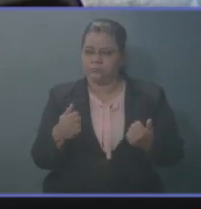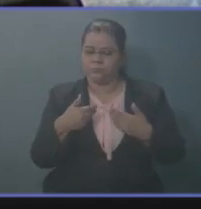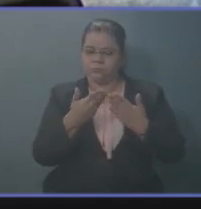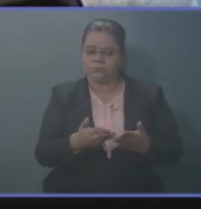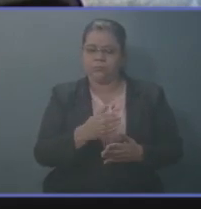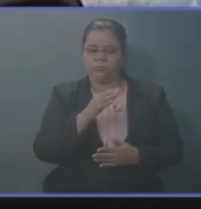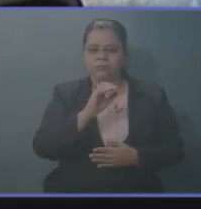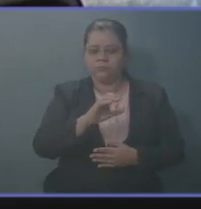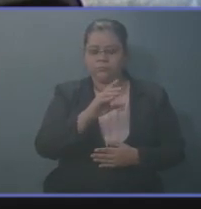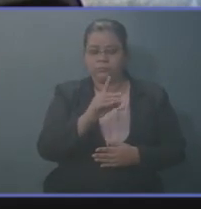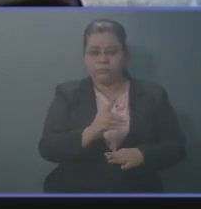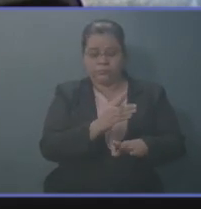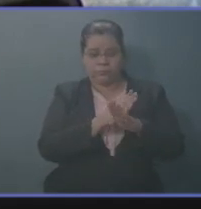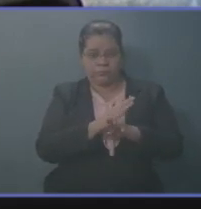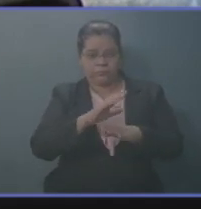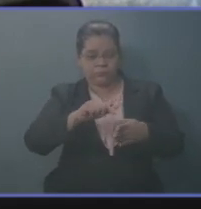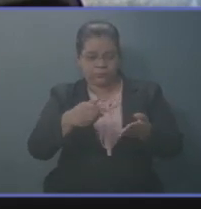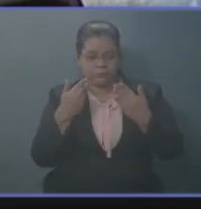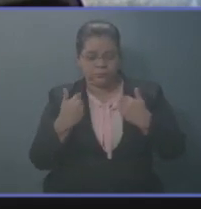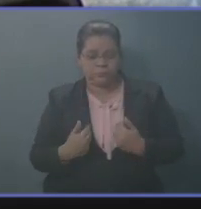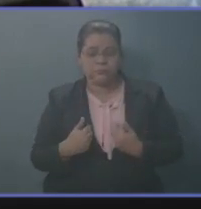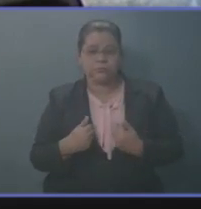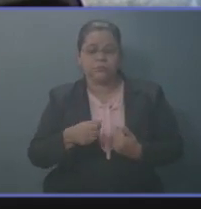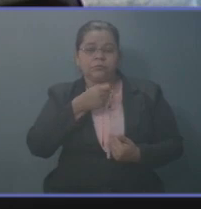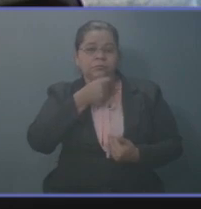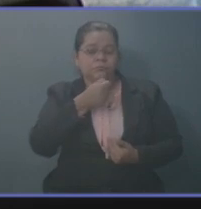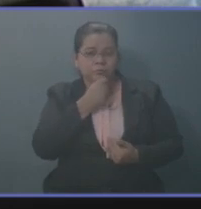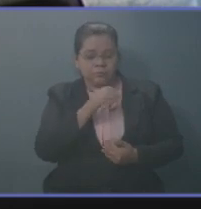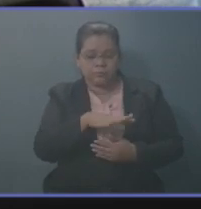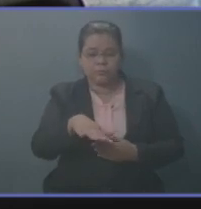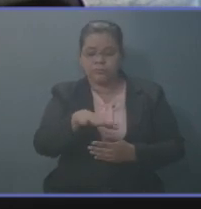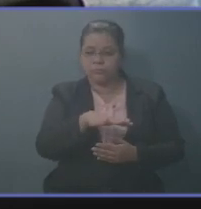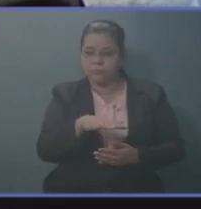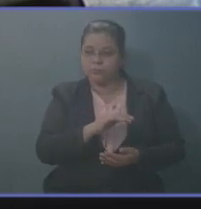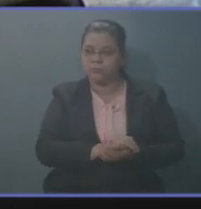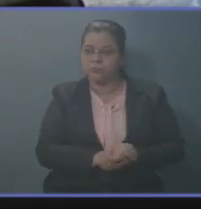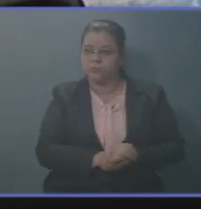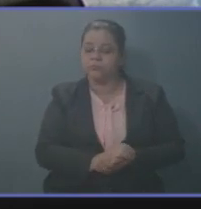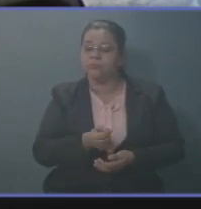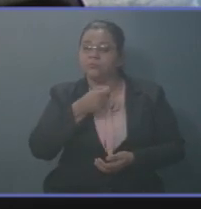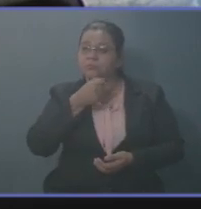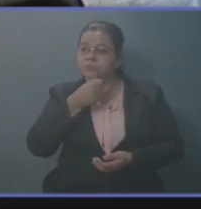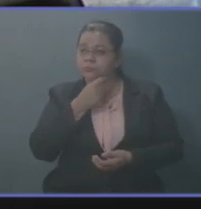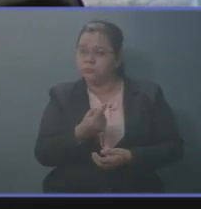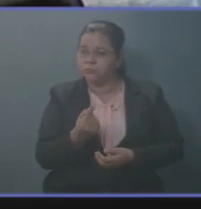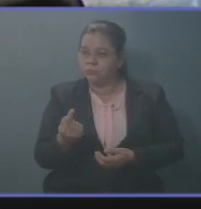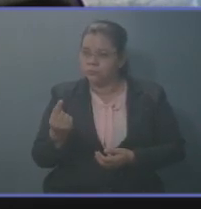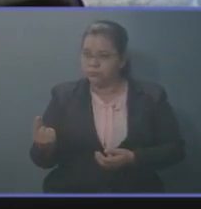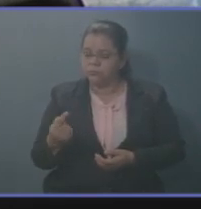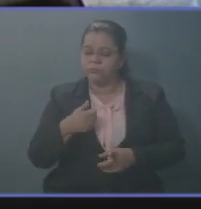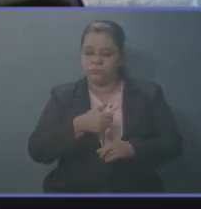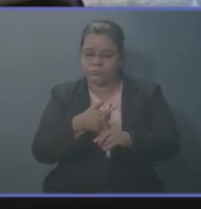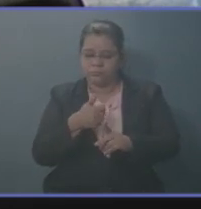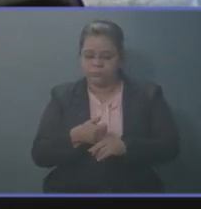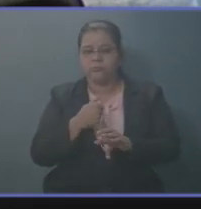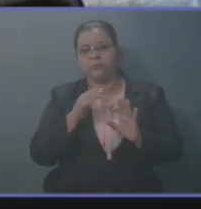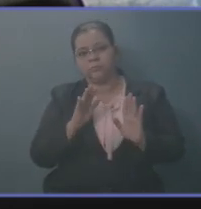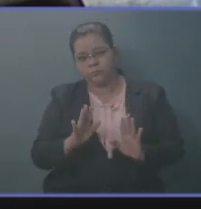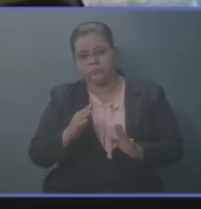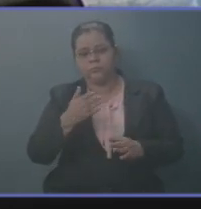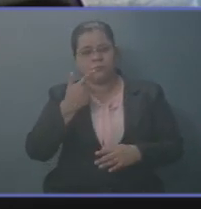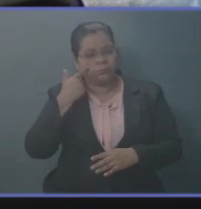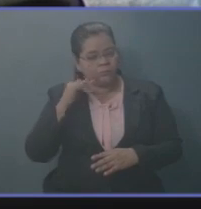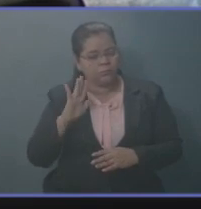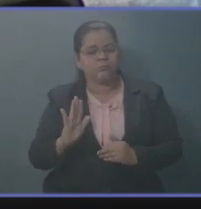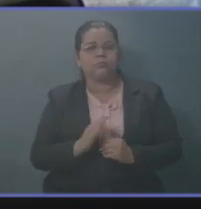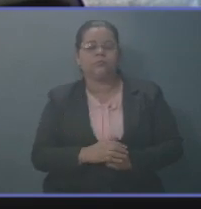Defensa de los Derechos Humanos la información de los lugares que utiliza como centros de contención, los datos de las personas que están en cada uno de ellos y las pruebas aplicadas a